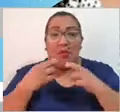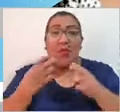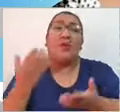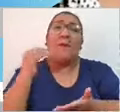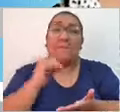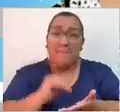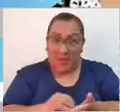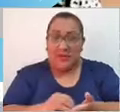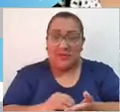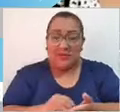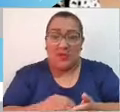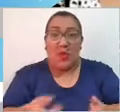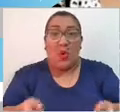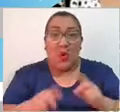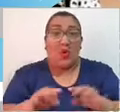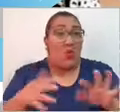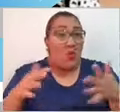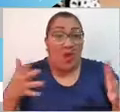también, cuando